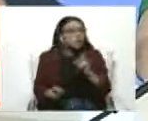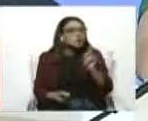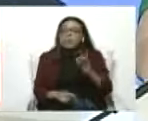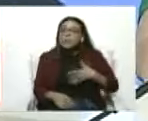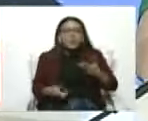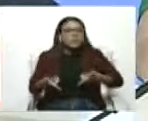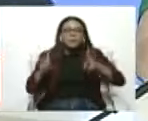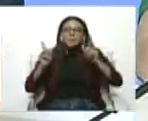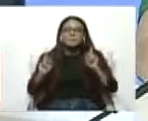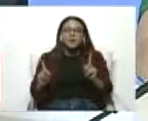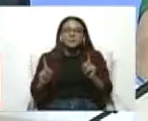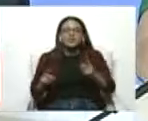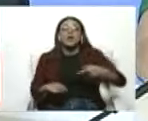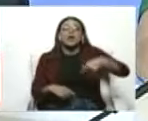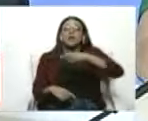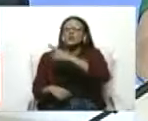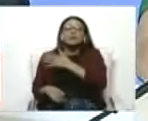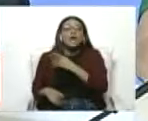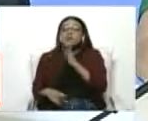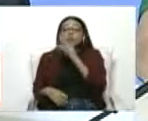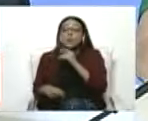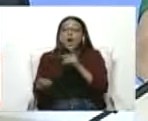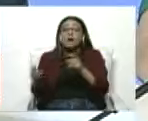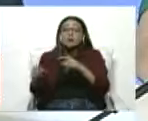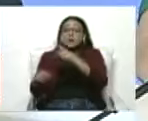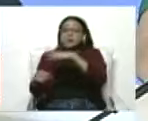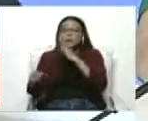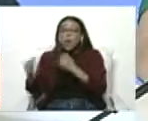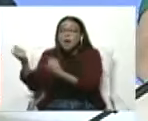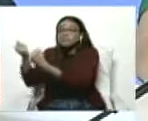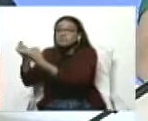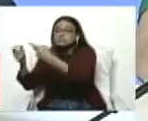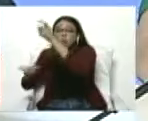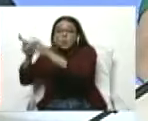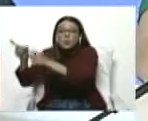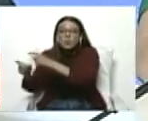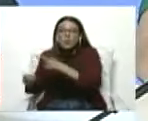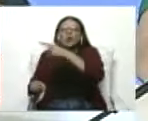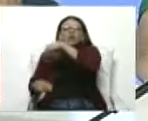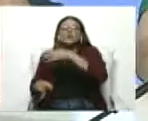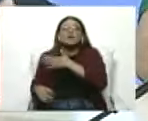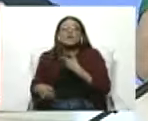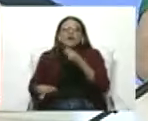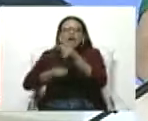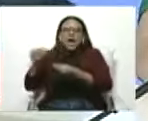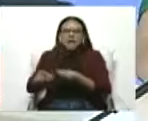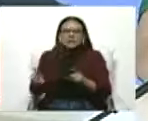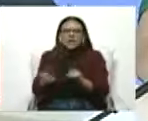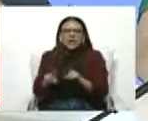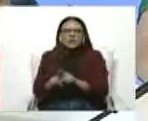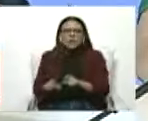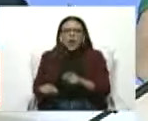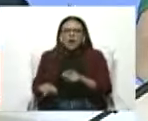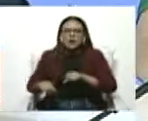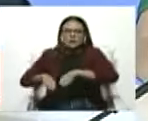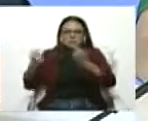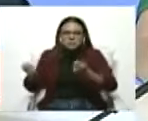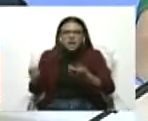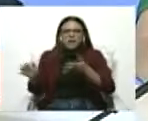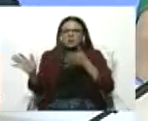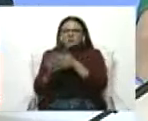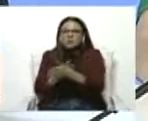su falta de votos con violencia, pidiendo invasiones, dando golpes de Estado, intentando asesinar al